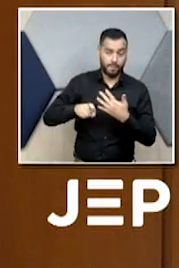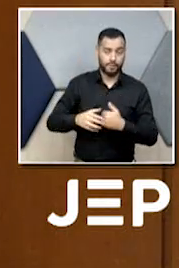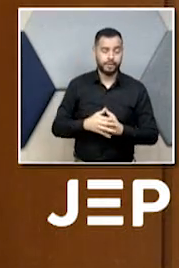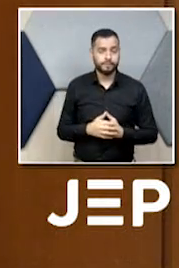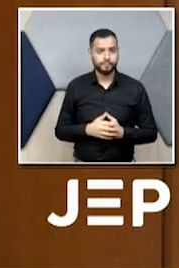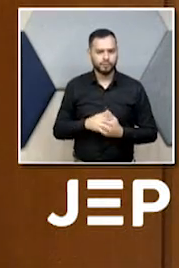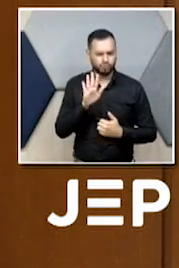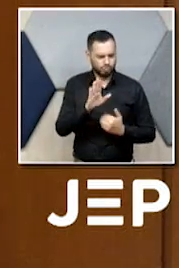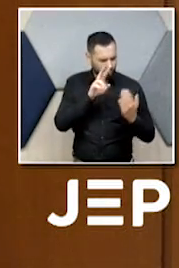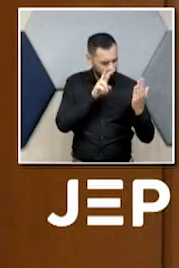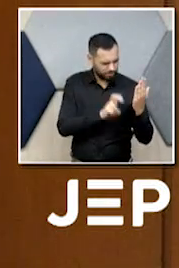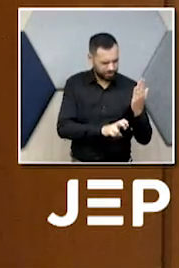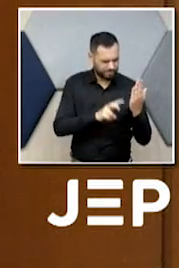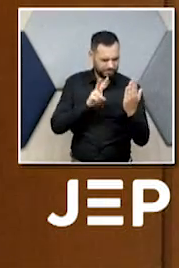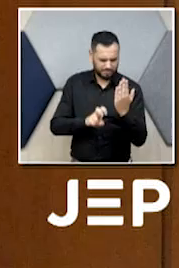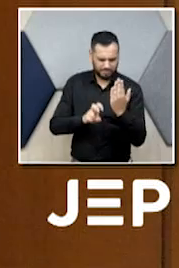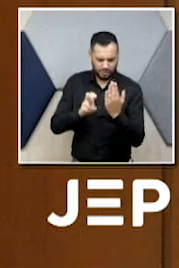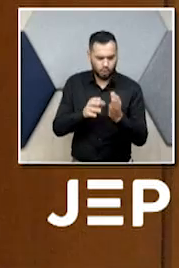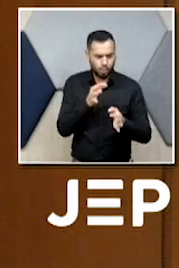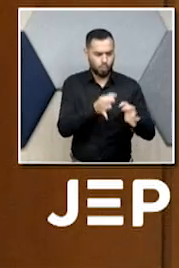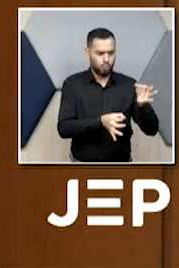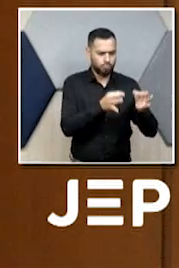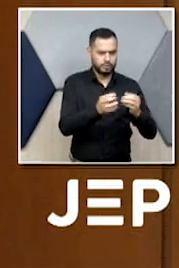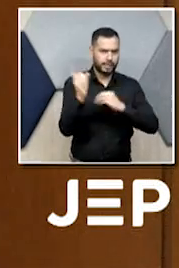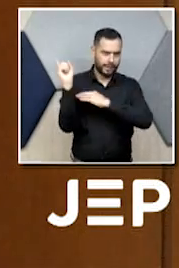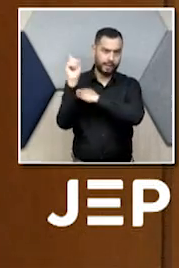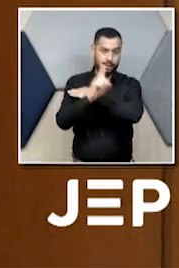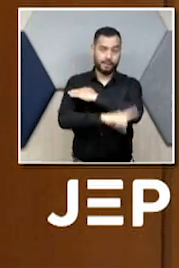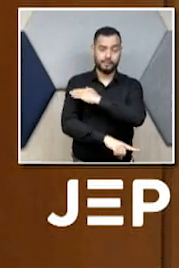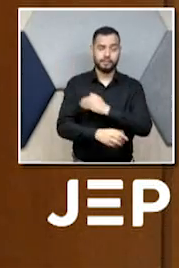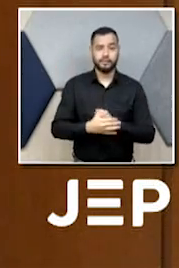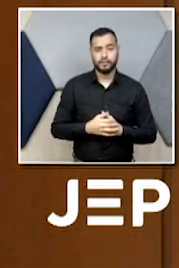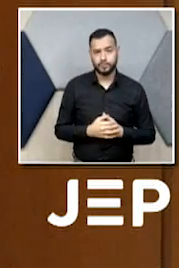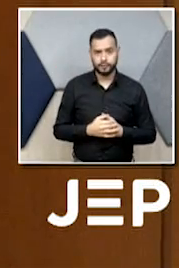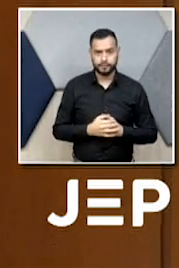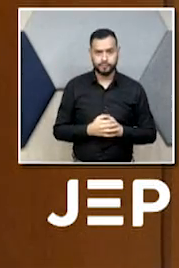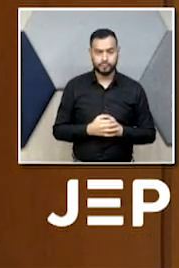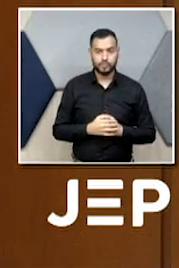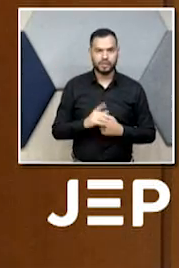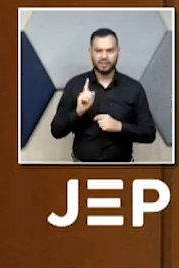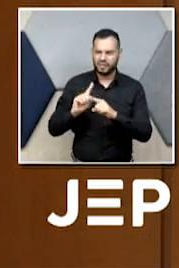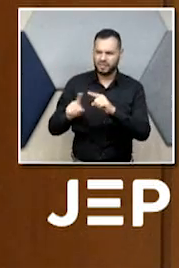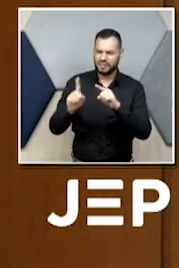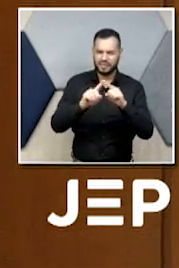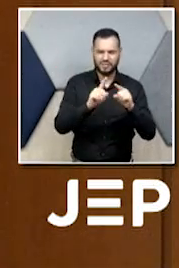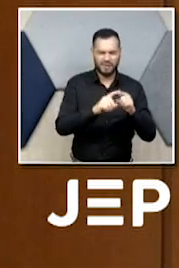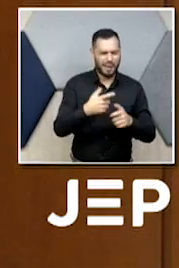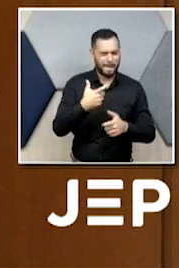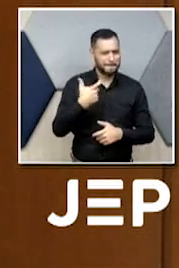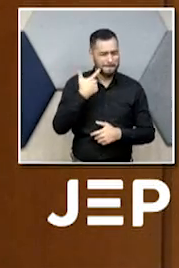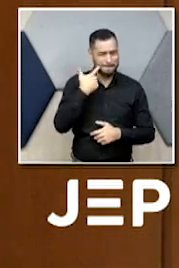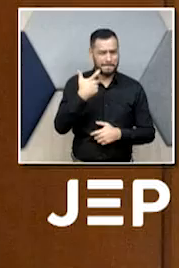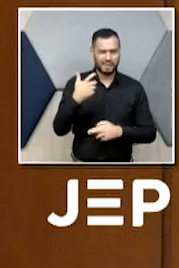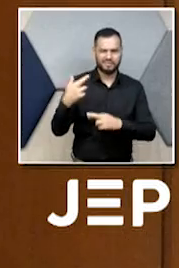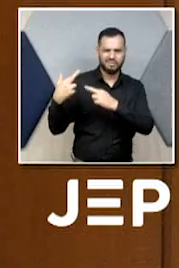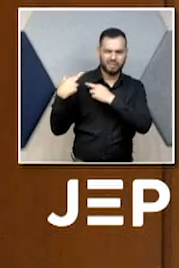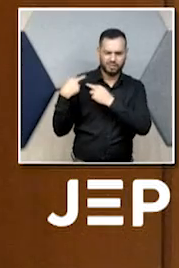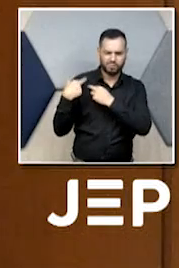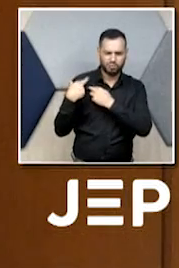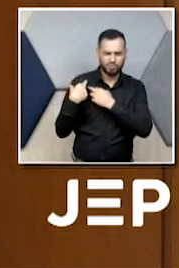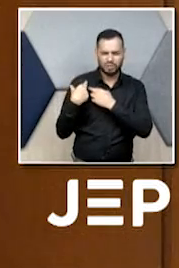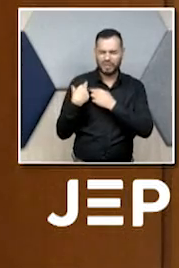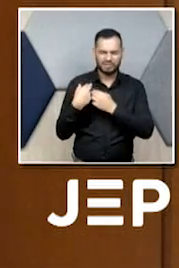investigación, juzgamiento y sanción de los máximos responsables de los crímenes más graves y